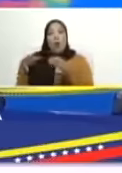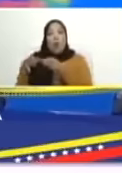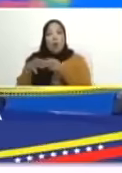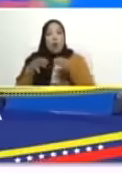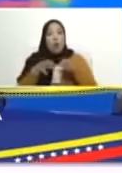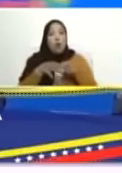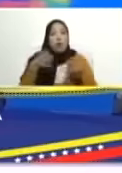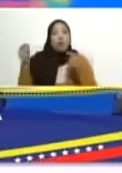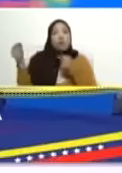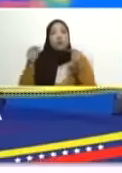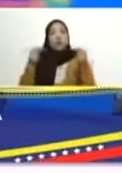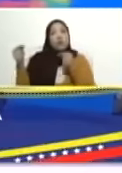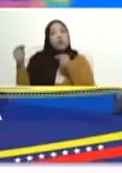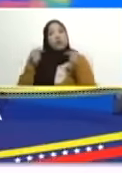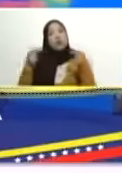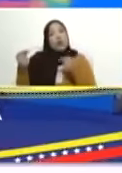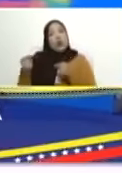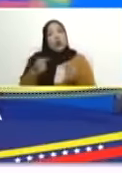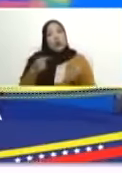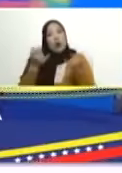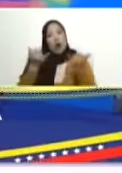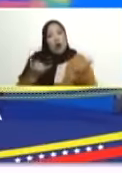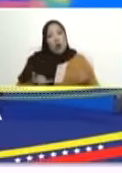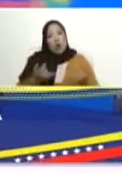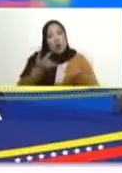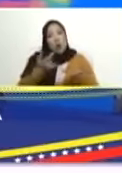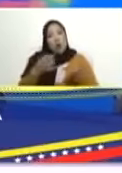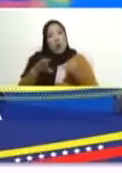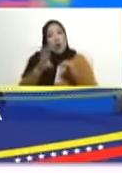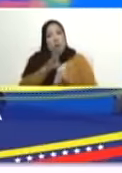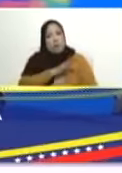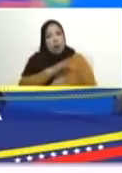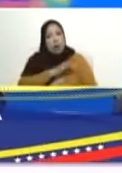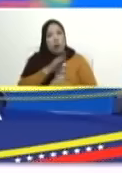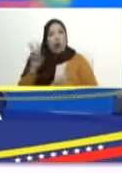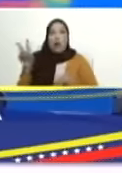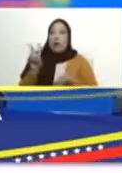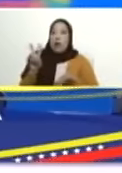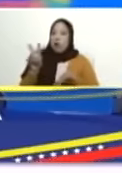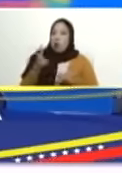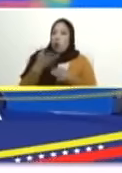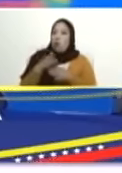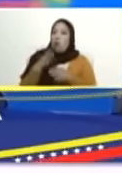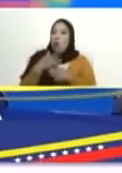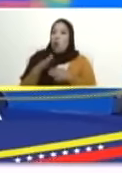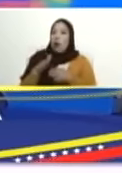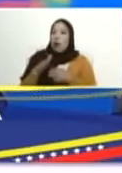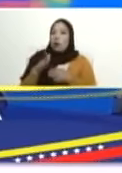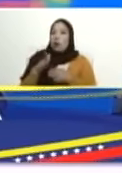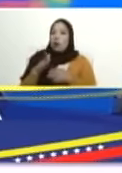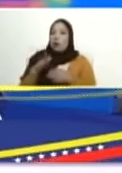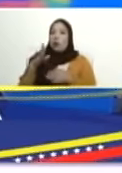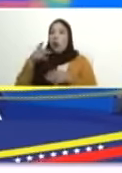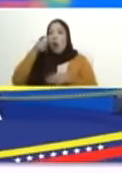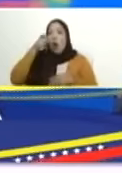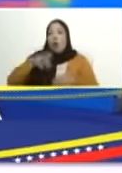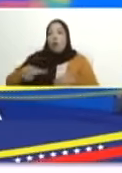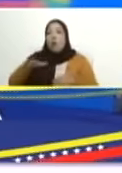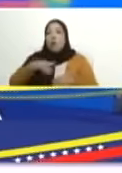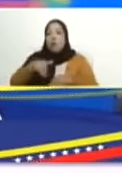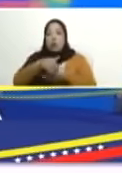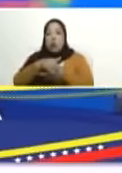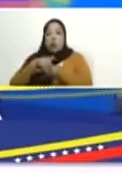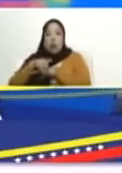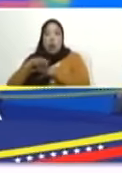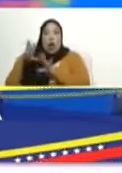leer, pero lo que dicen es: aunque el título y la propiedad sea de Venezuela, si hay población británica ahí, se la